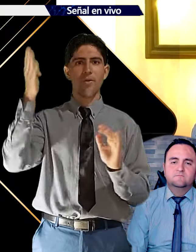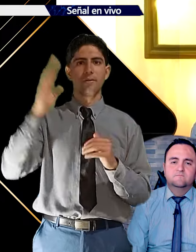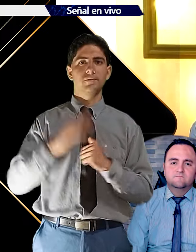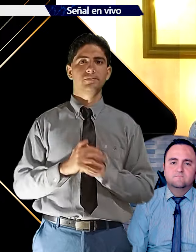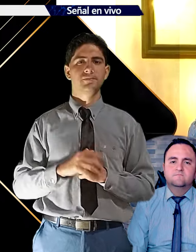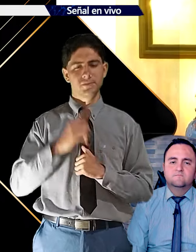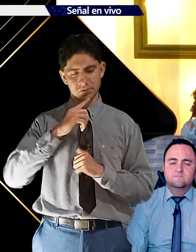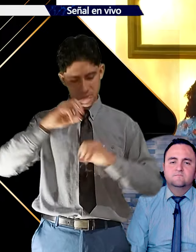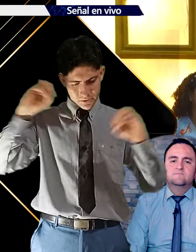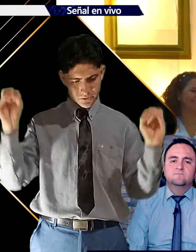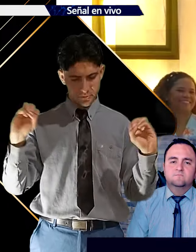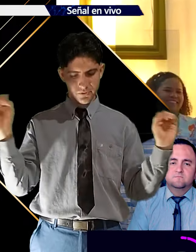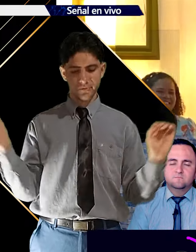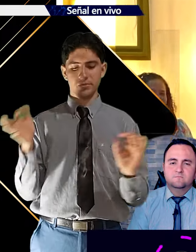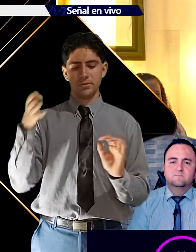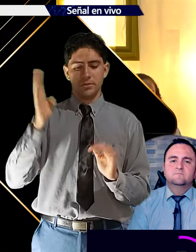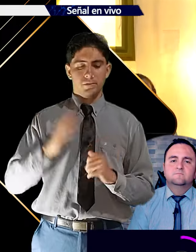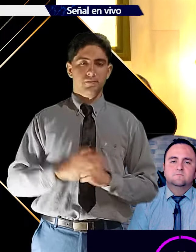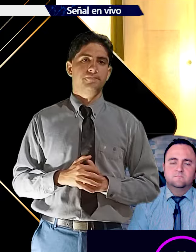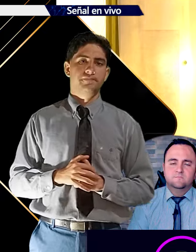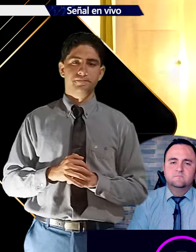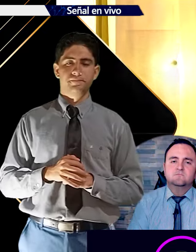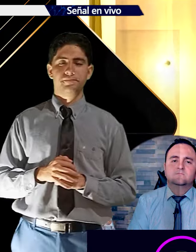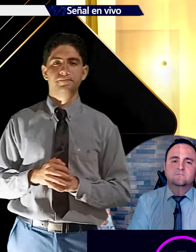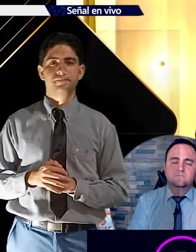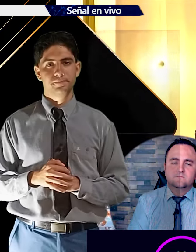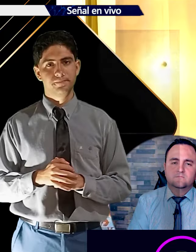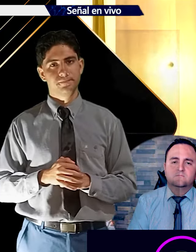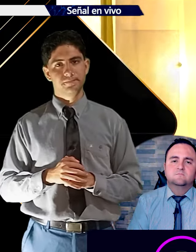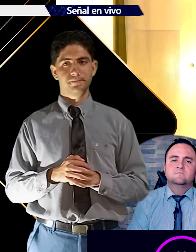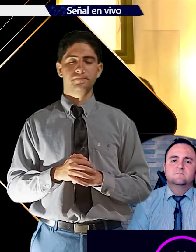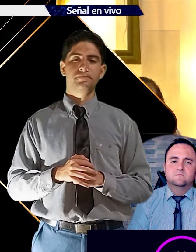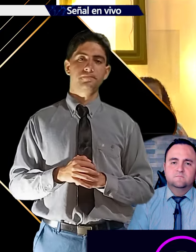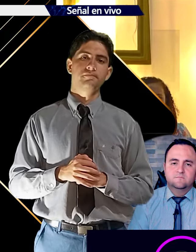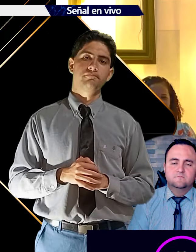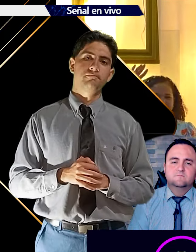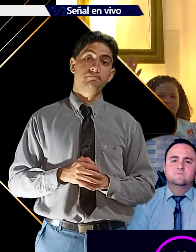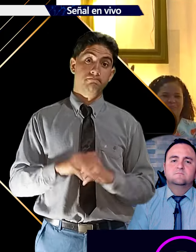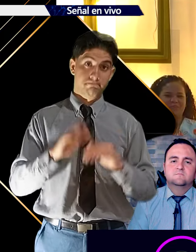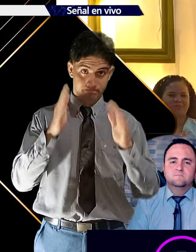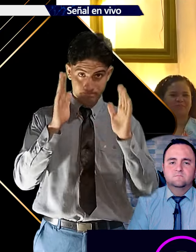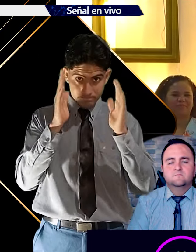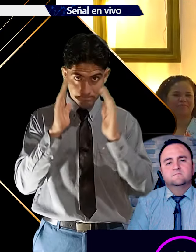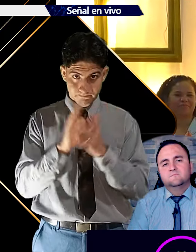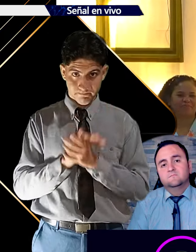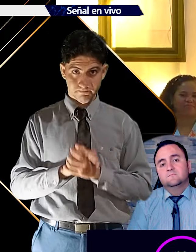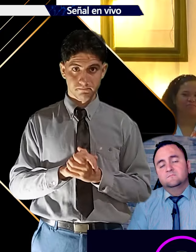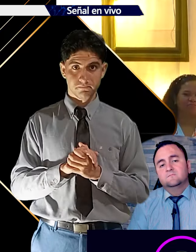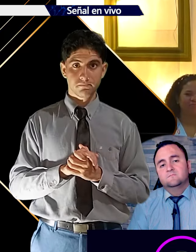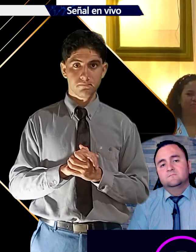Digamos gloria a Dios. Digamos gloria a Dios. Digamos gloria a Dios.